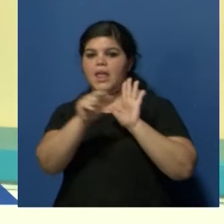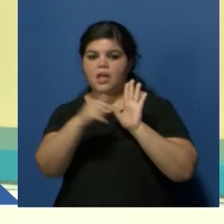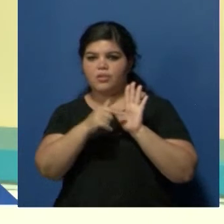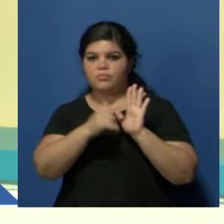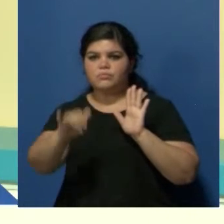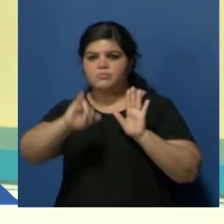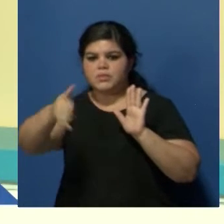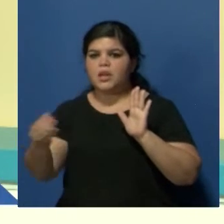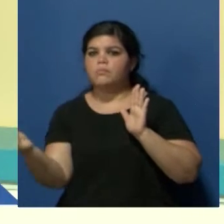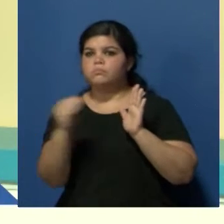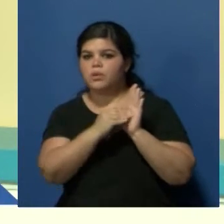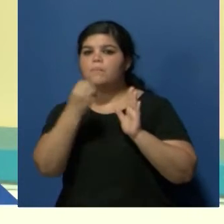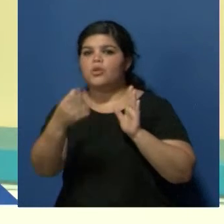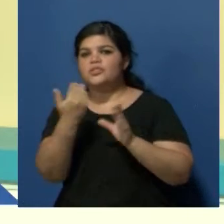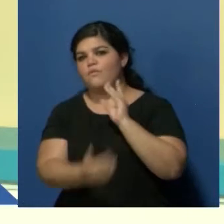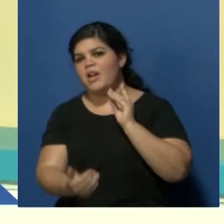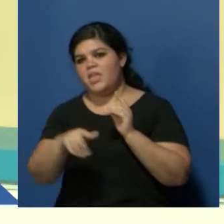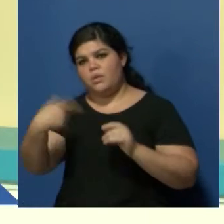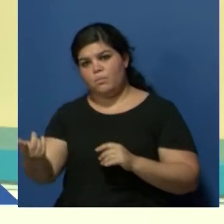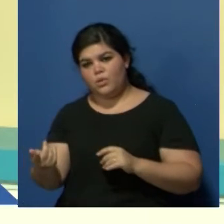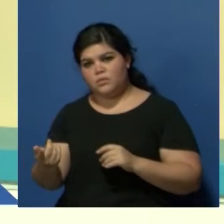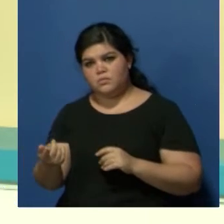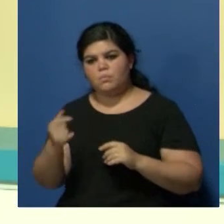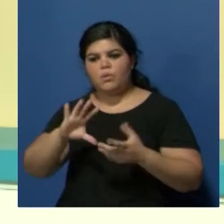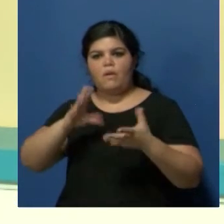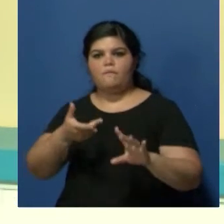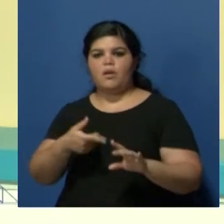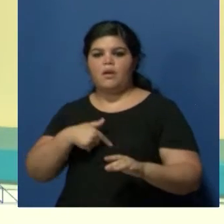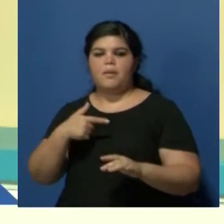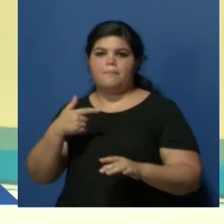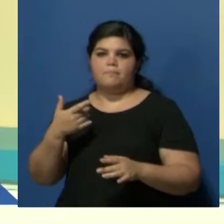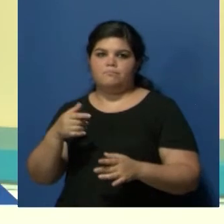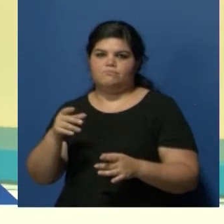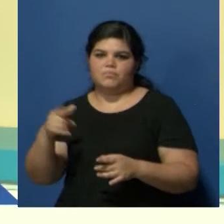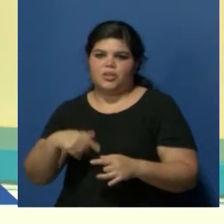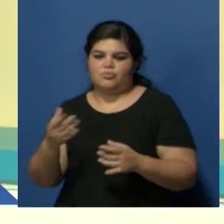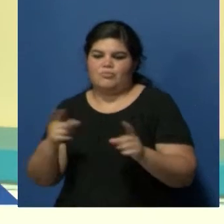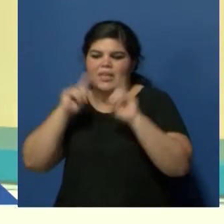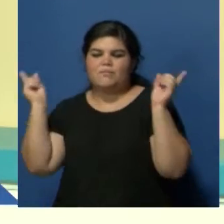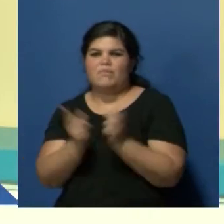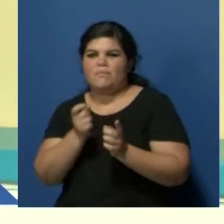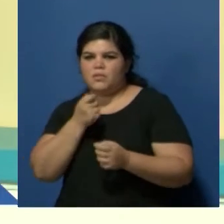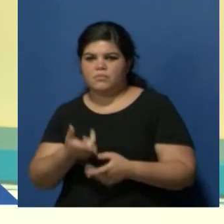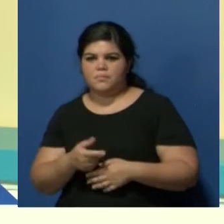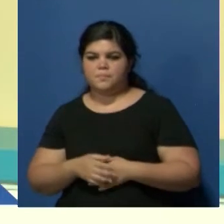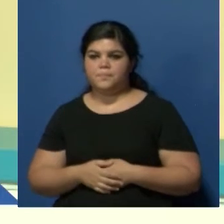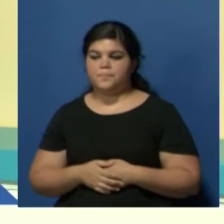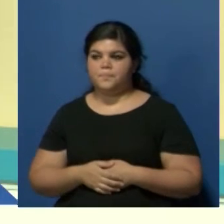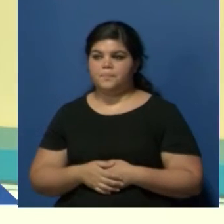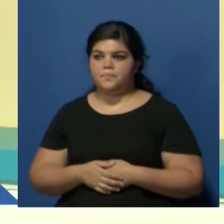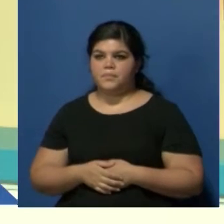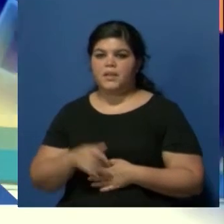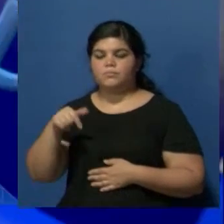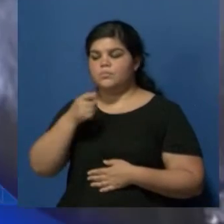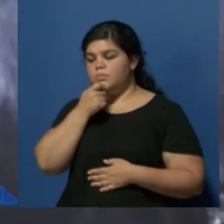así. Claro. Por eso fallan. Claro, ¿Sí? exactamente. Porque es una visión demasiado ingenua. Claro, se simplifican demasiado. Claro, es como cuando alguien dice, bueno, la